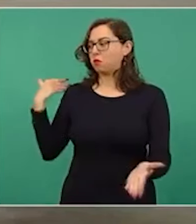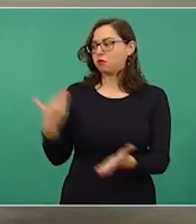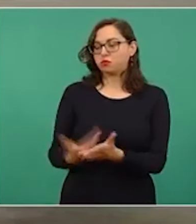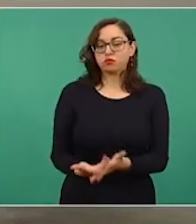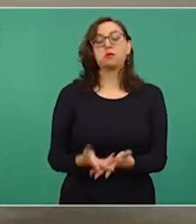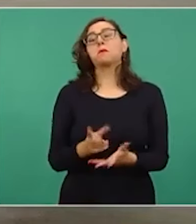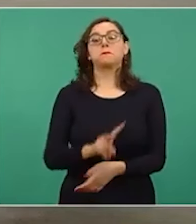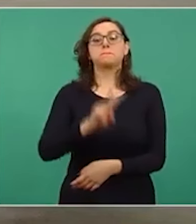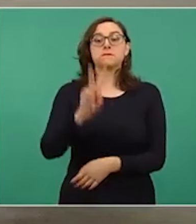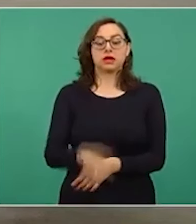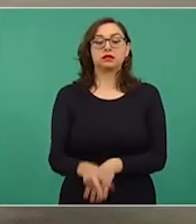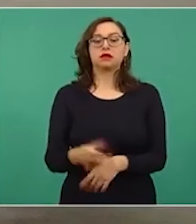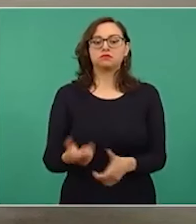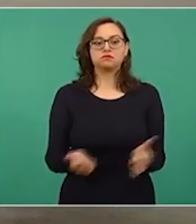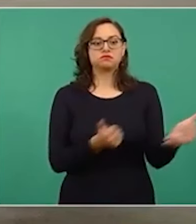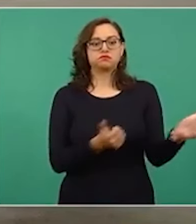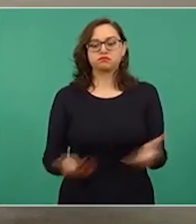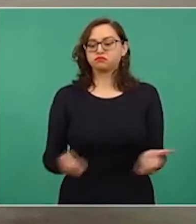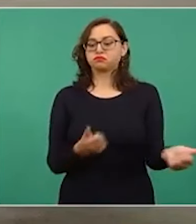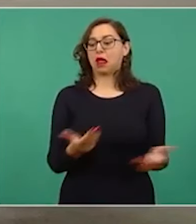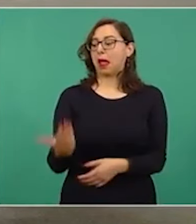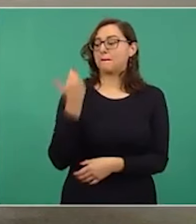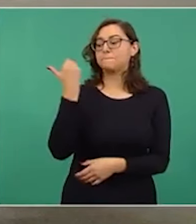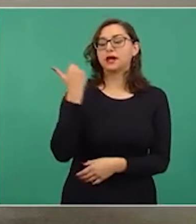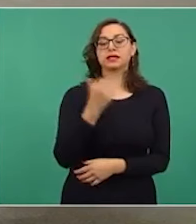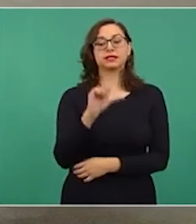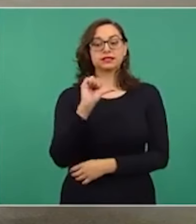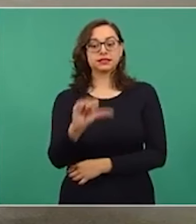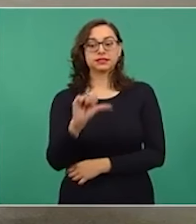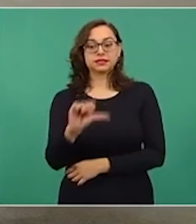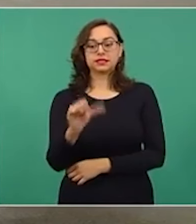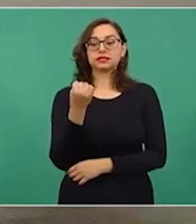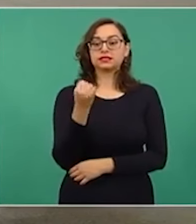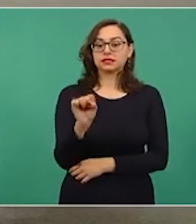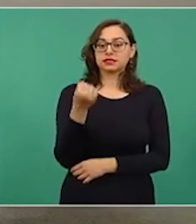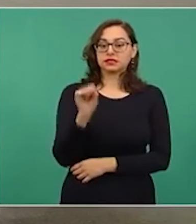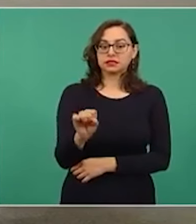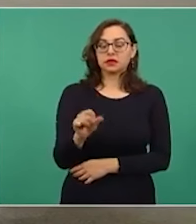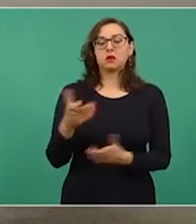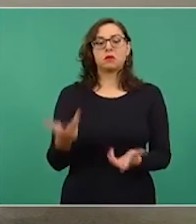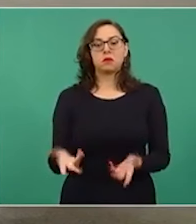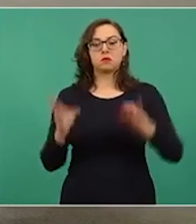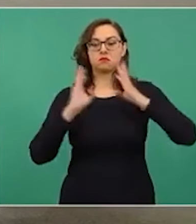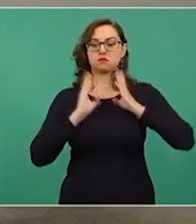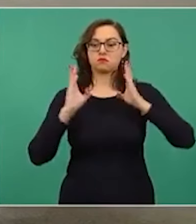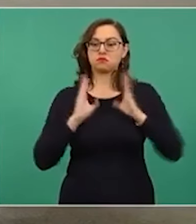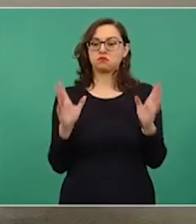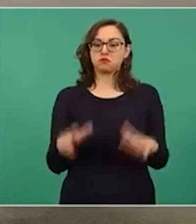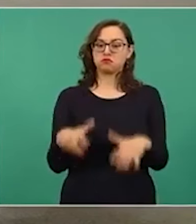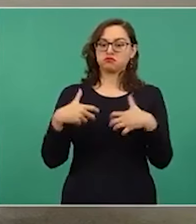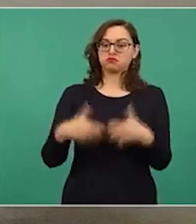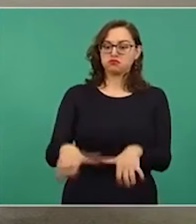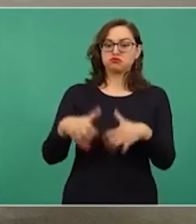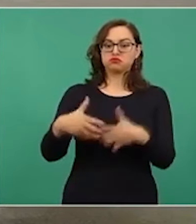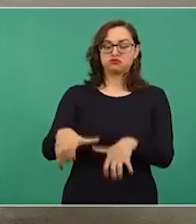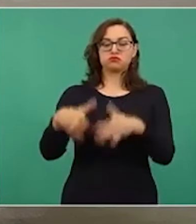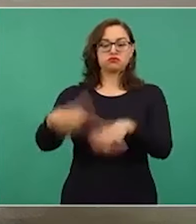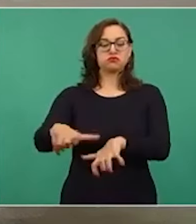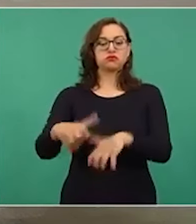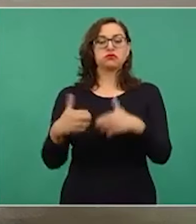casos particulares. Este 16 de septiembre estábamos en pleno desfile militar y como regalo de